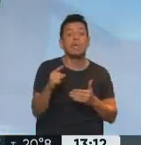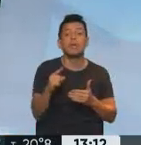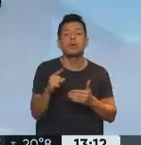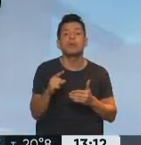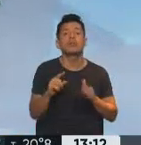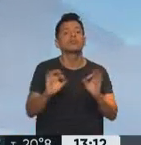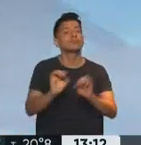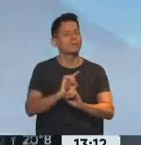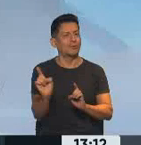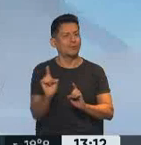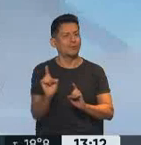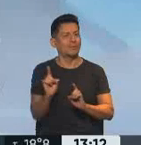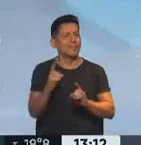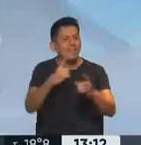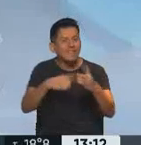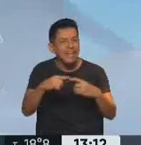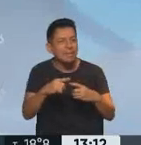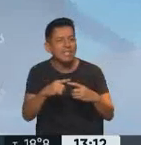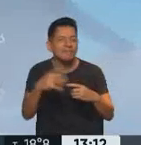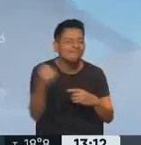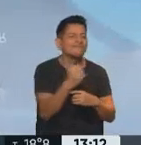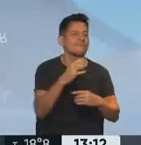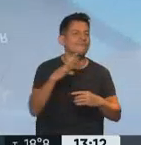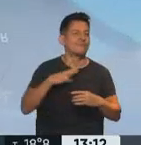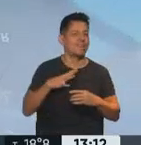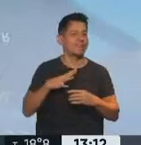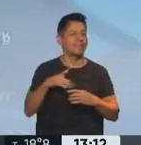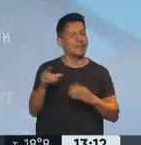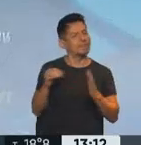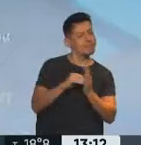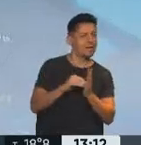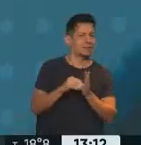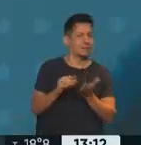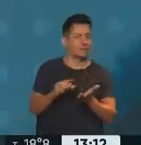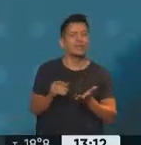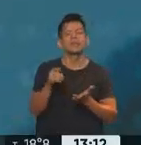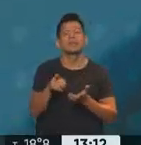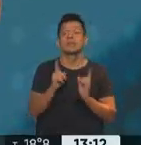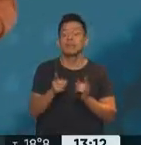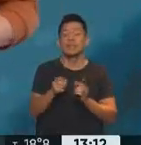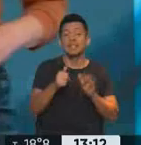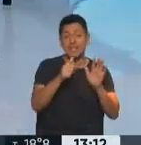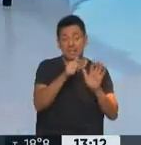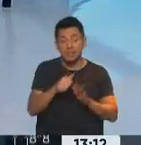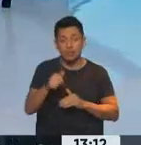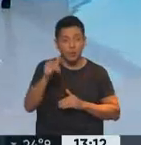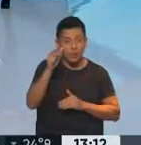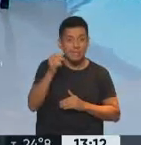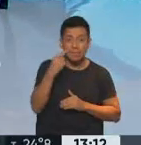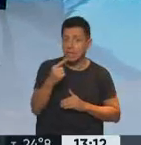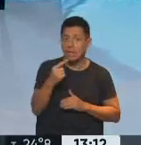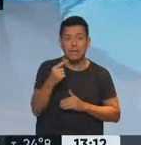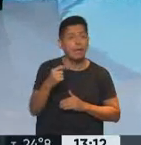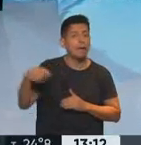para tener el trámite o sea ahí tenemos que completar con aportes pero además hay 680.000 que directamente